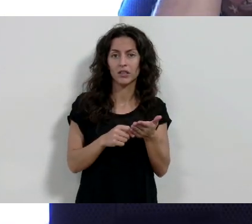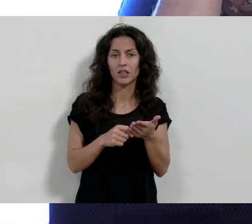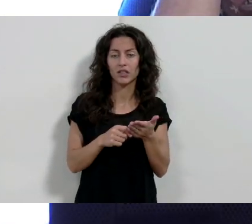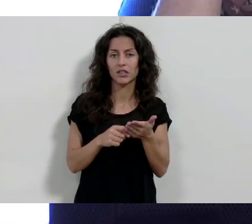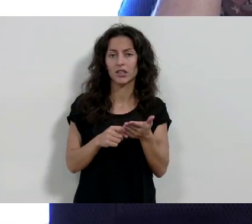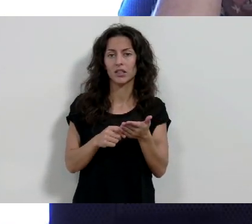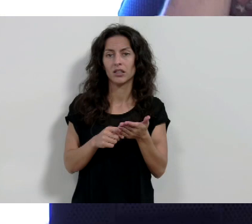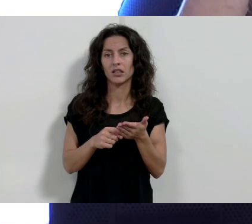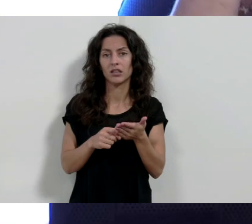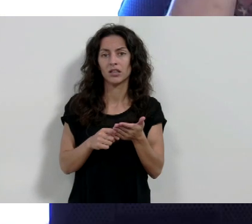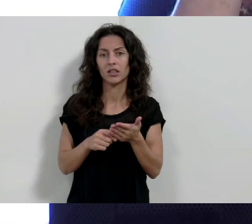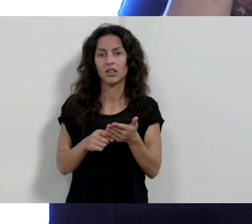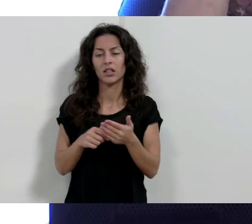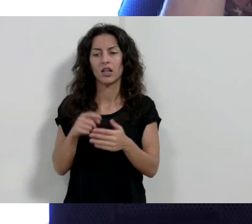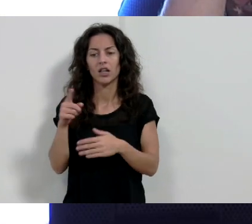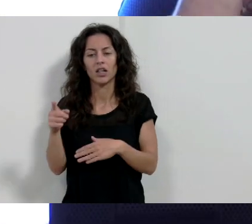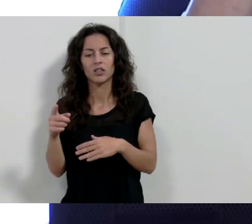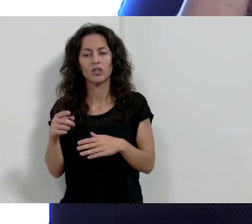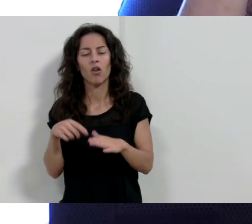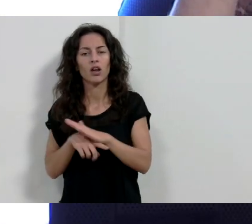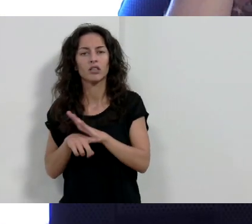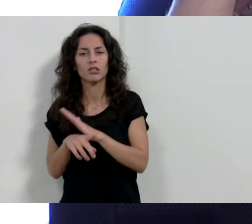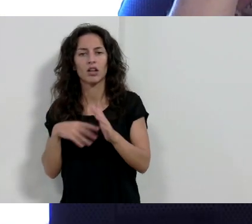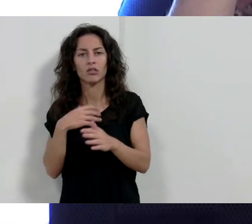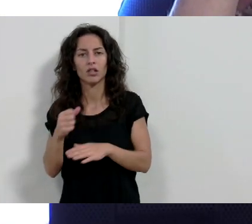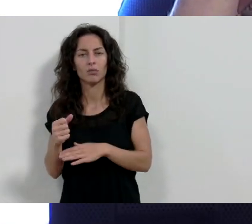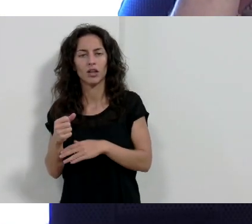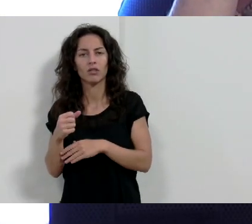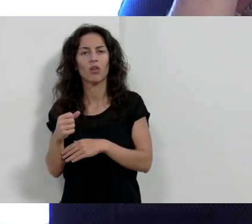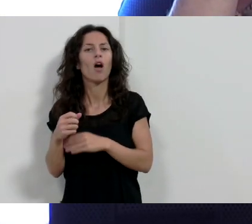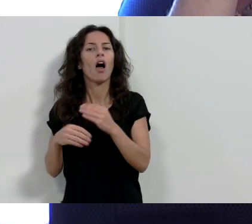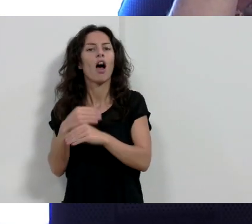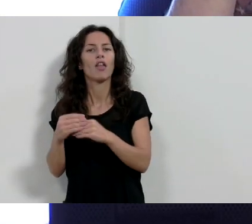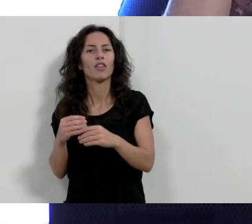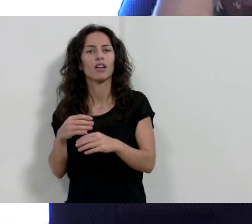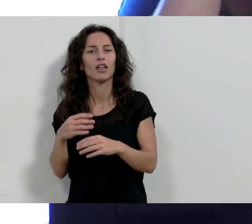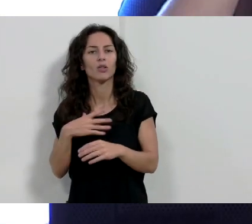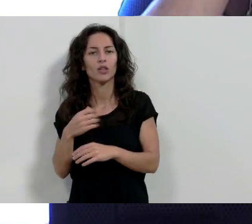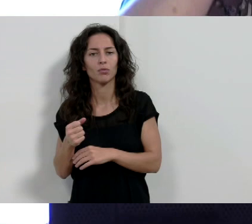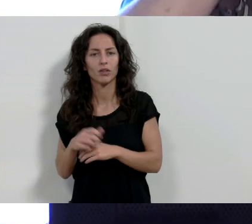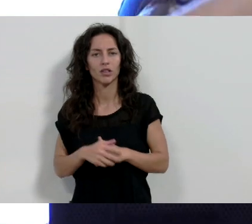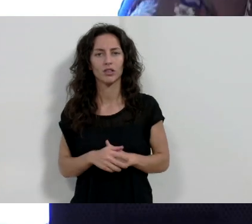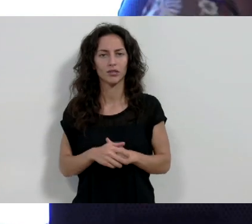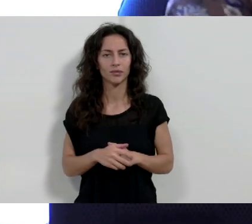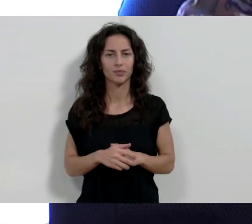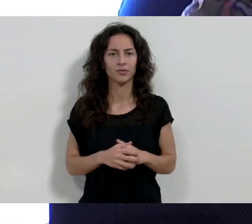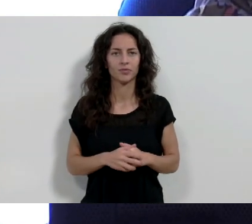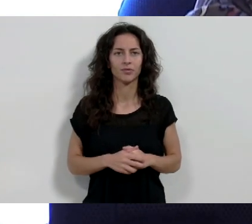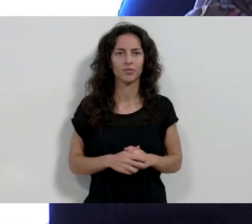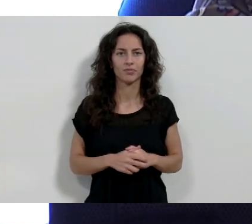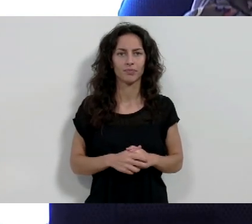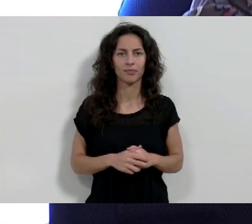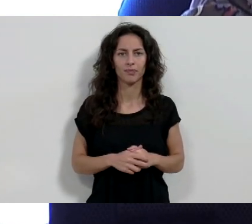del PP. ¡Qué barbaridad! ¡Qué locura! ¡Qué demagogos somos los del Partido Popular! Hombre, vamos a ver. Es